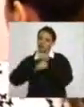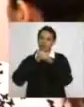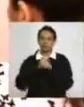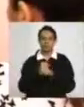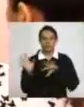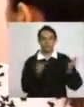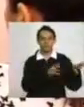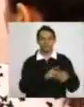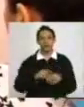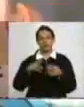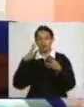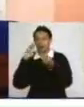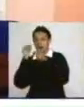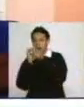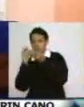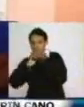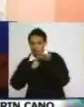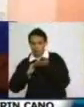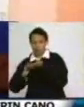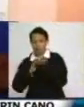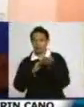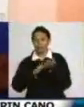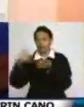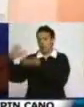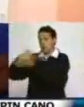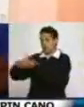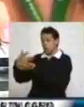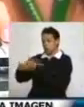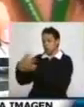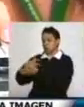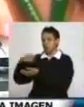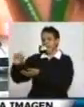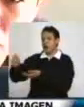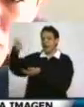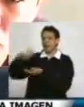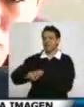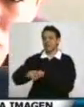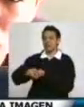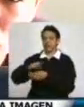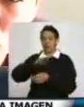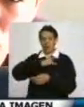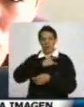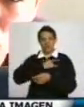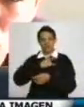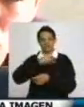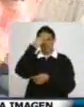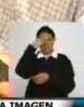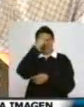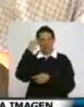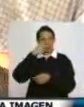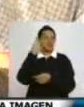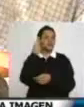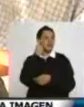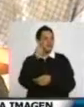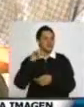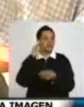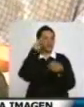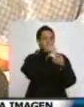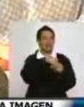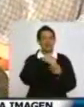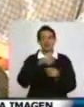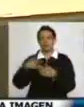Este convenio se da con la asesoría que se realiza por parte de estudiantes del programa de diseño industrial de la Universidad Católica de Pereira, quienes apoyan a